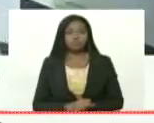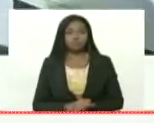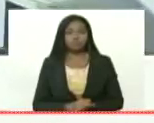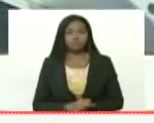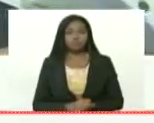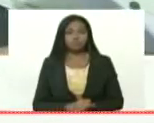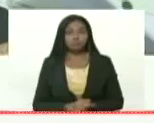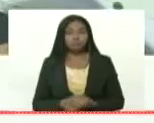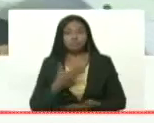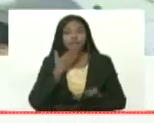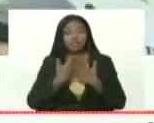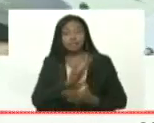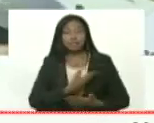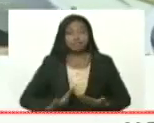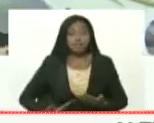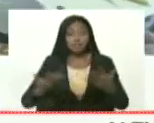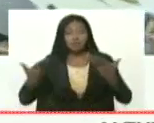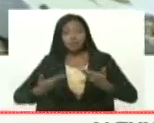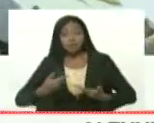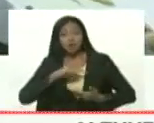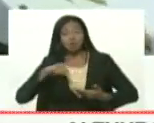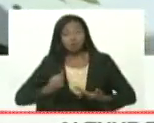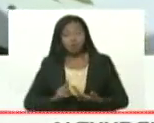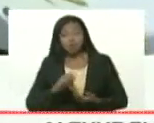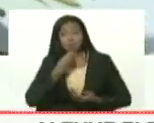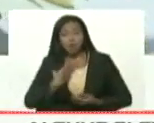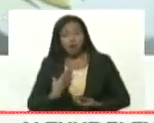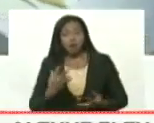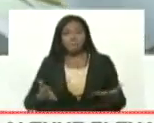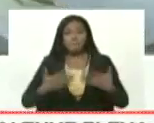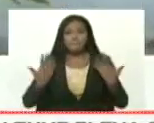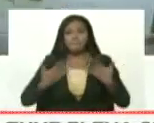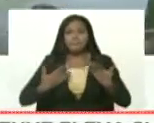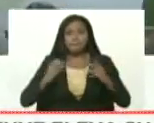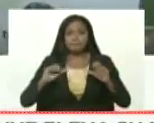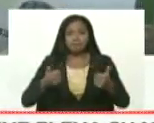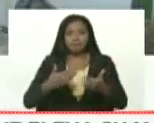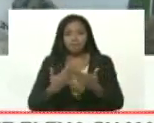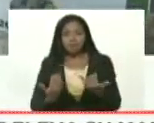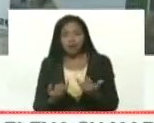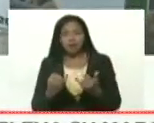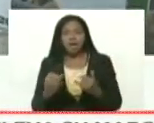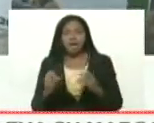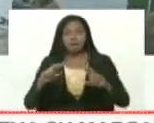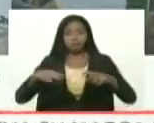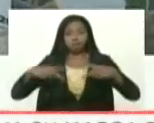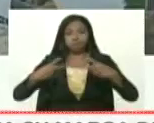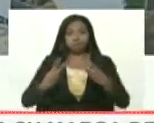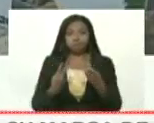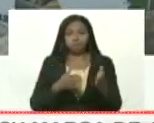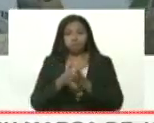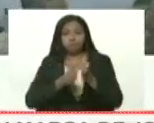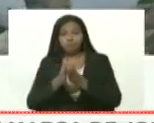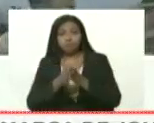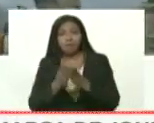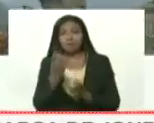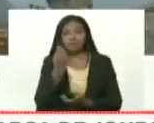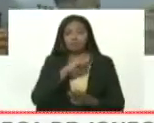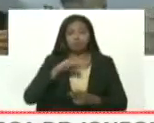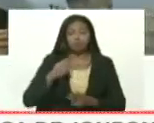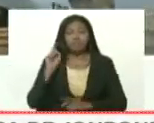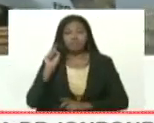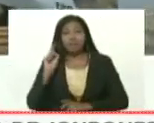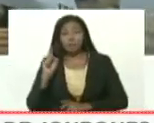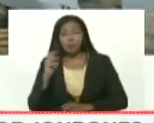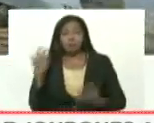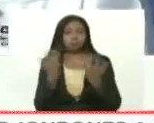Gracias, presidente, por recibirnos y animar esta iniciativa de los innovadores que tanta falta nos hacen en estos momentos